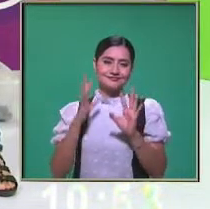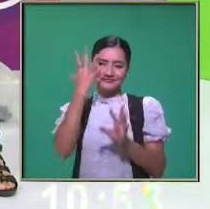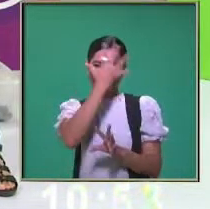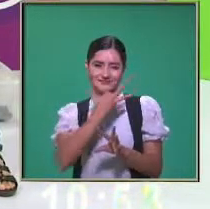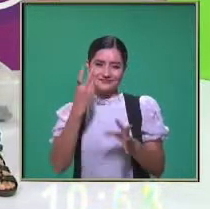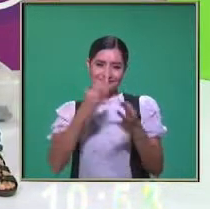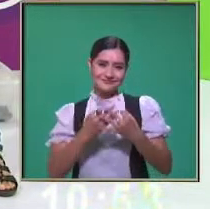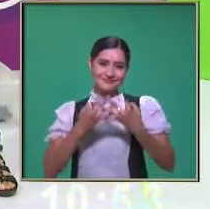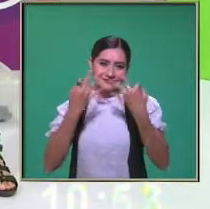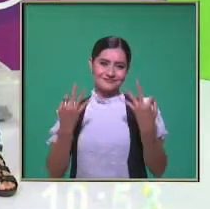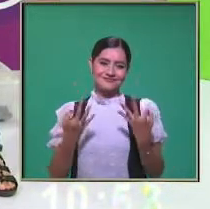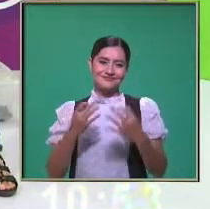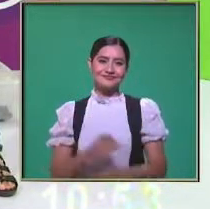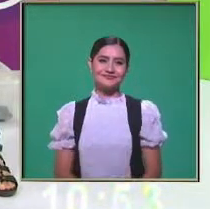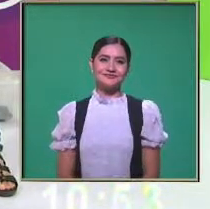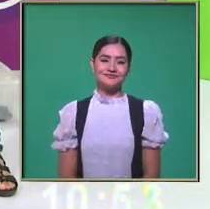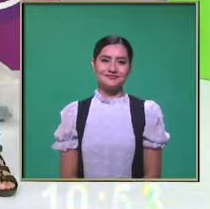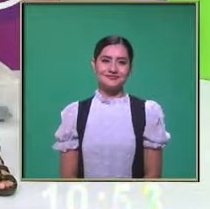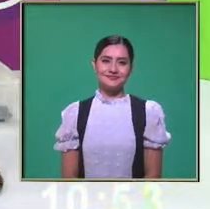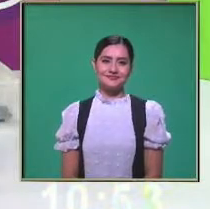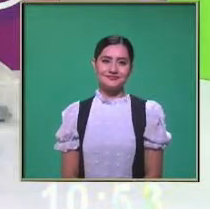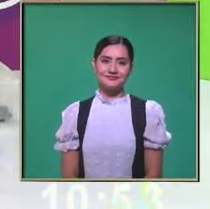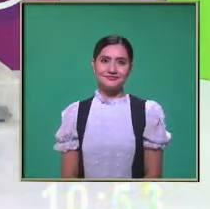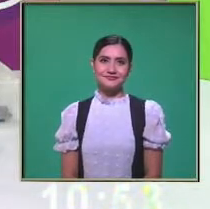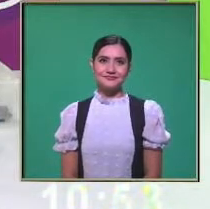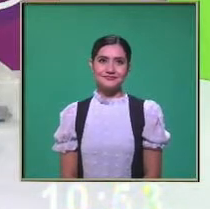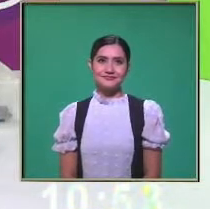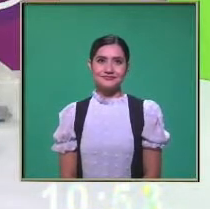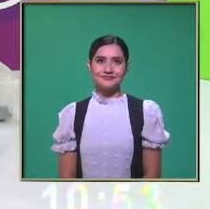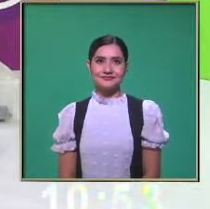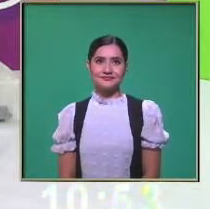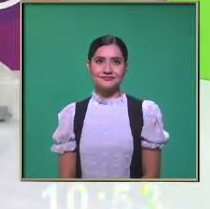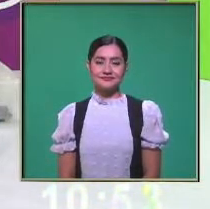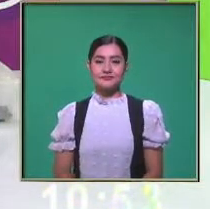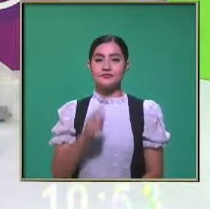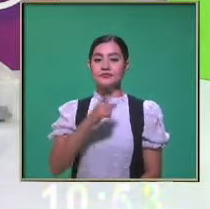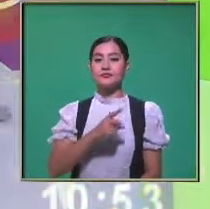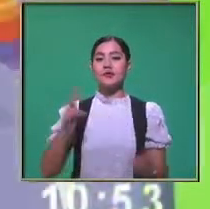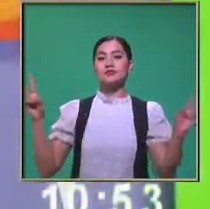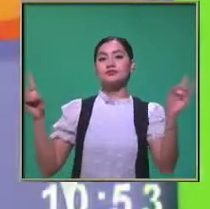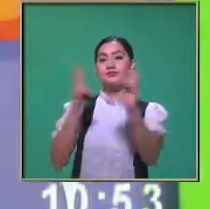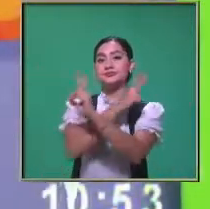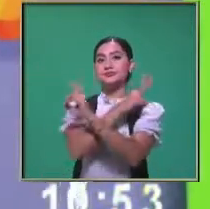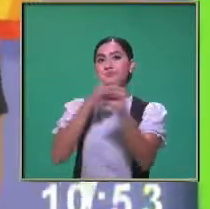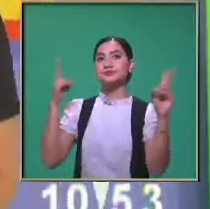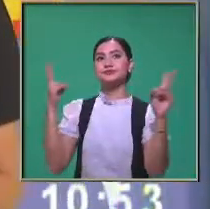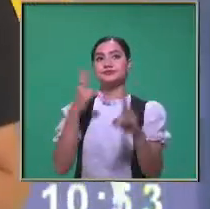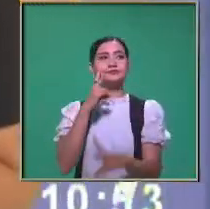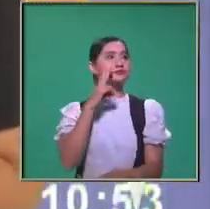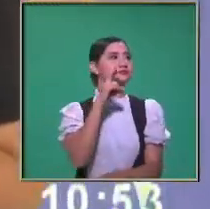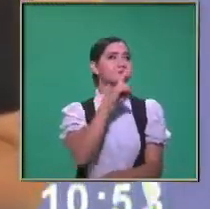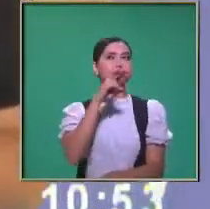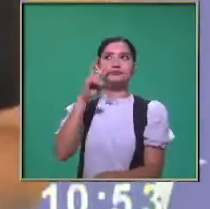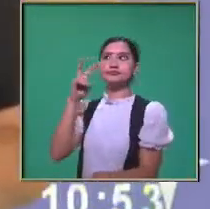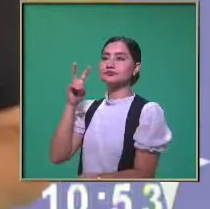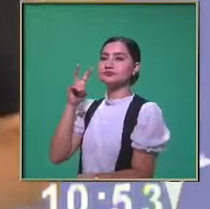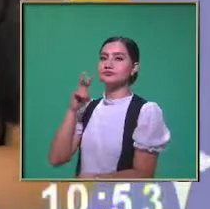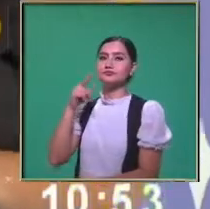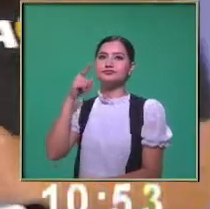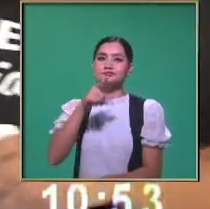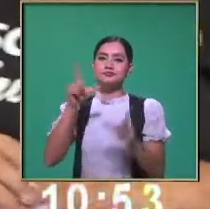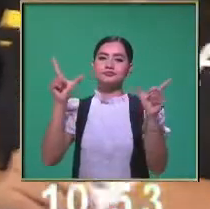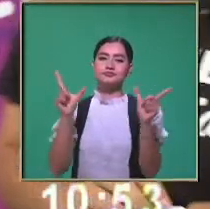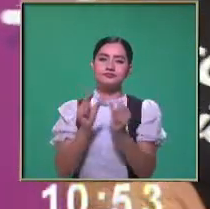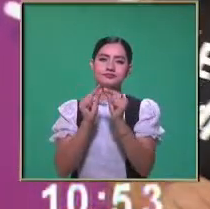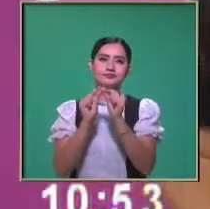cuento. Este se llama Veo en el aire, y es un cuento muy bonito, cortito. Vamos